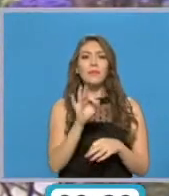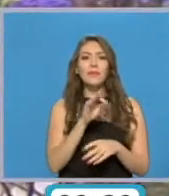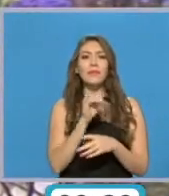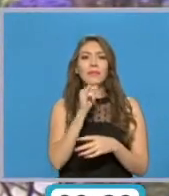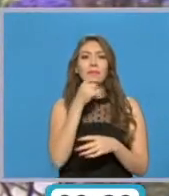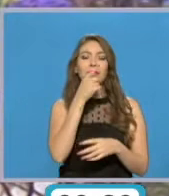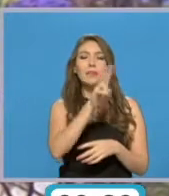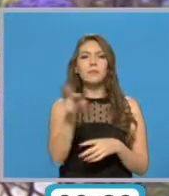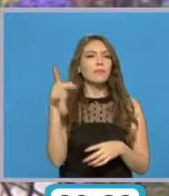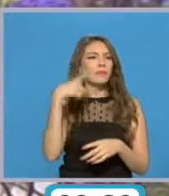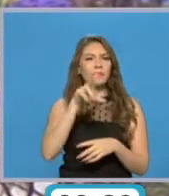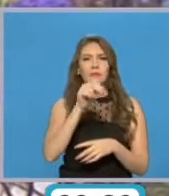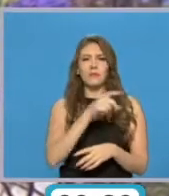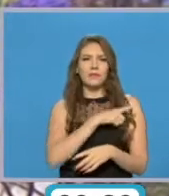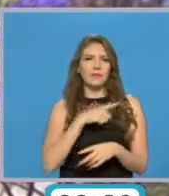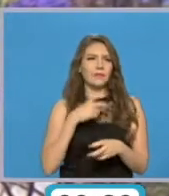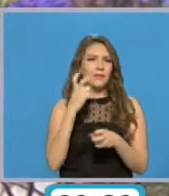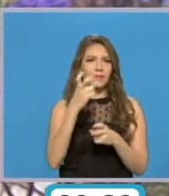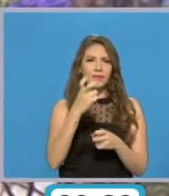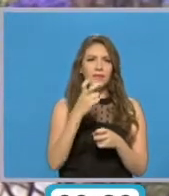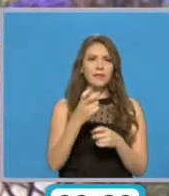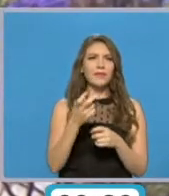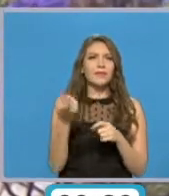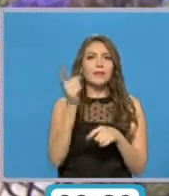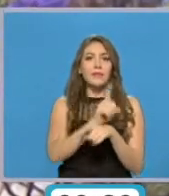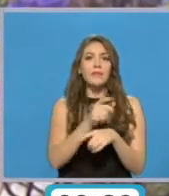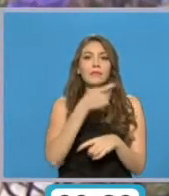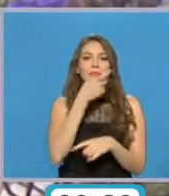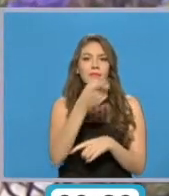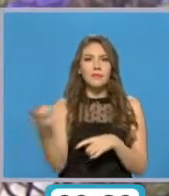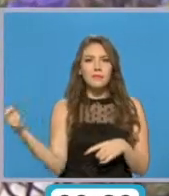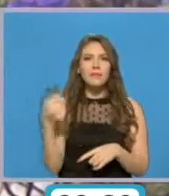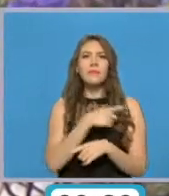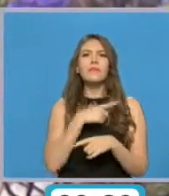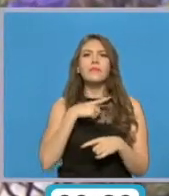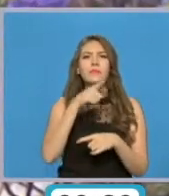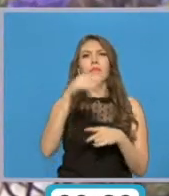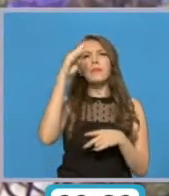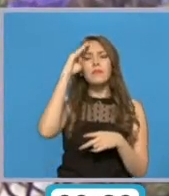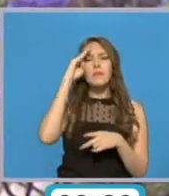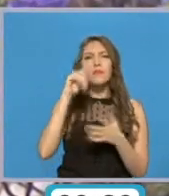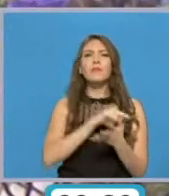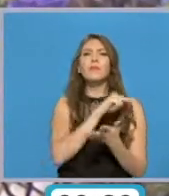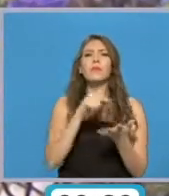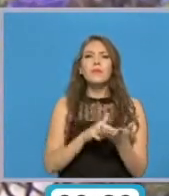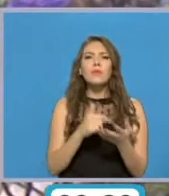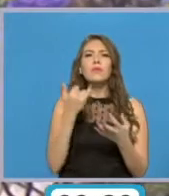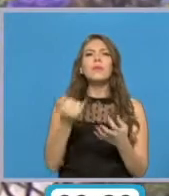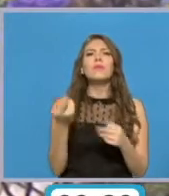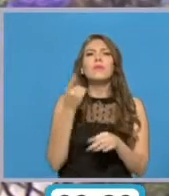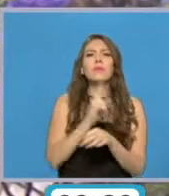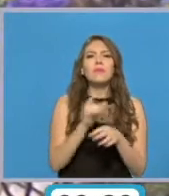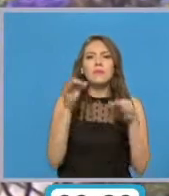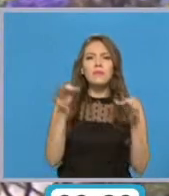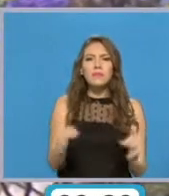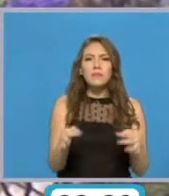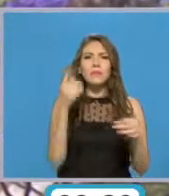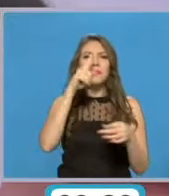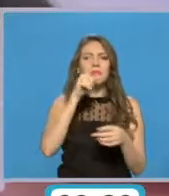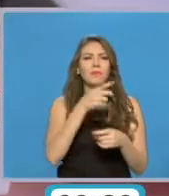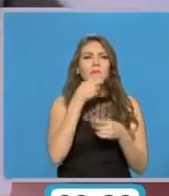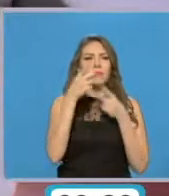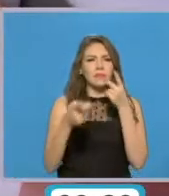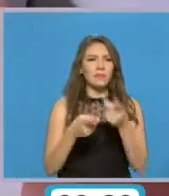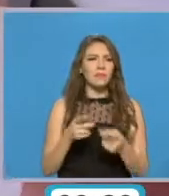de considerar. Claro. Creo que es súper importante tomar en cuenta el lugar y el momento en que lo vas a hacer. Siempre es, yo creo que bueno, hay